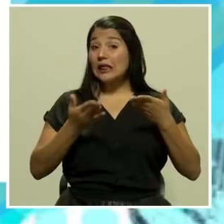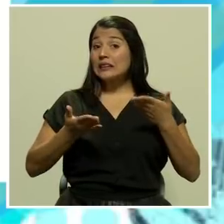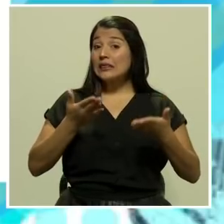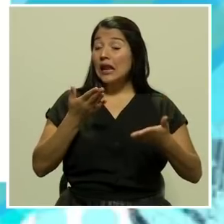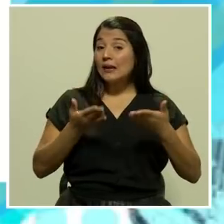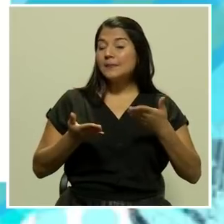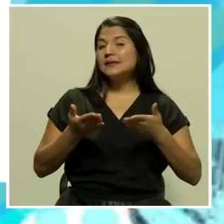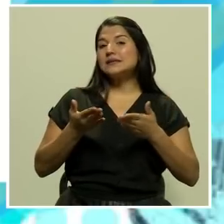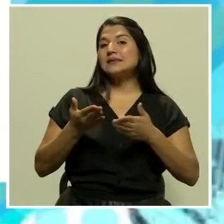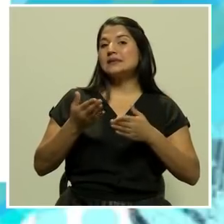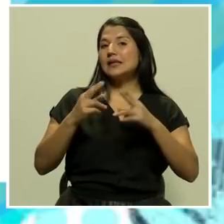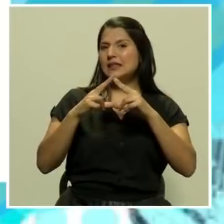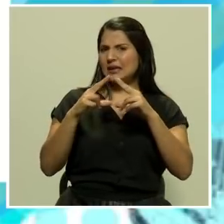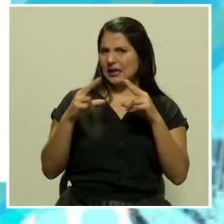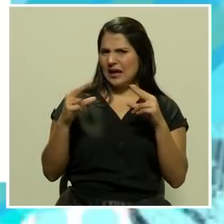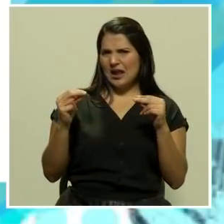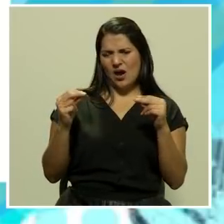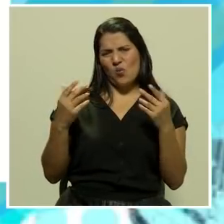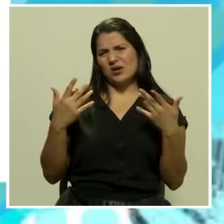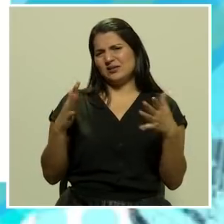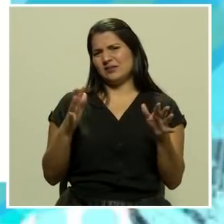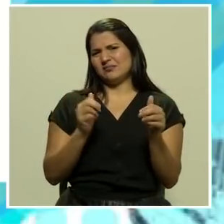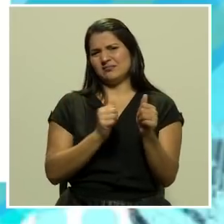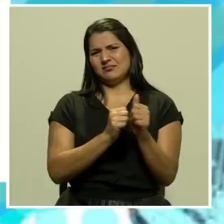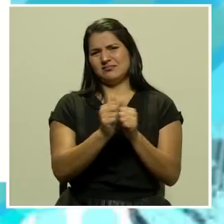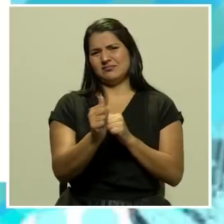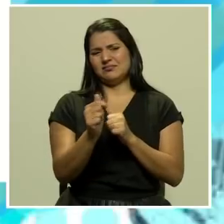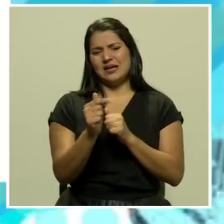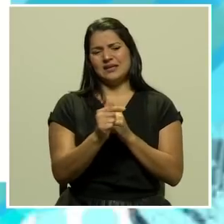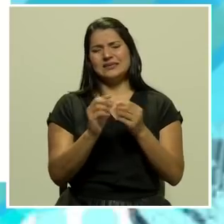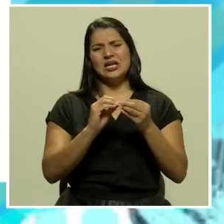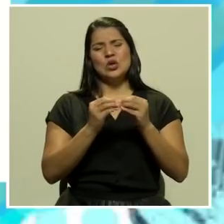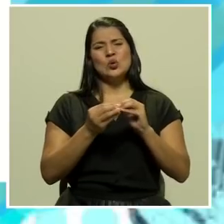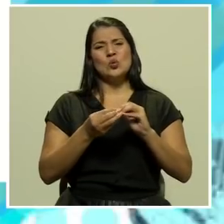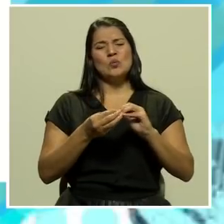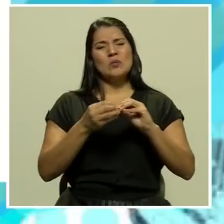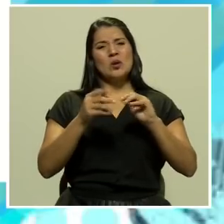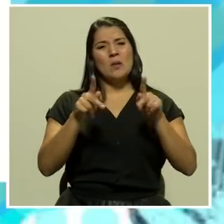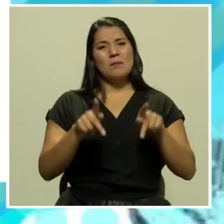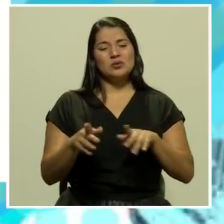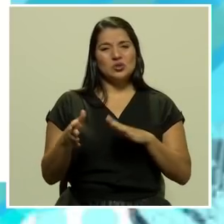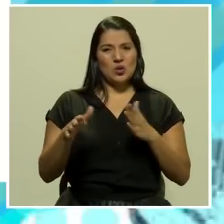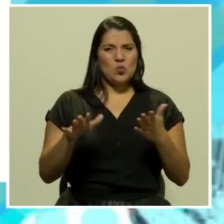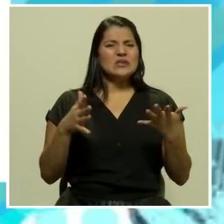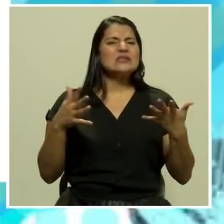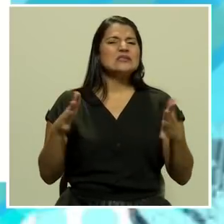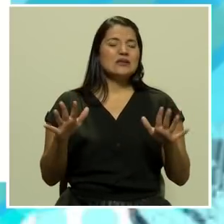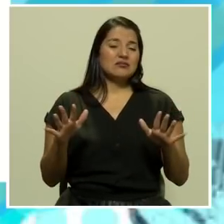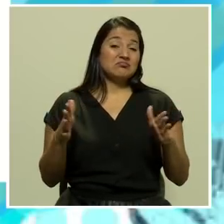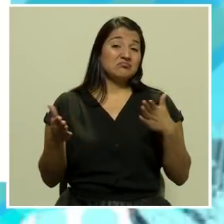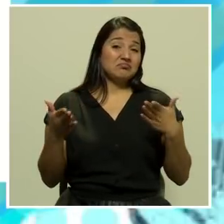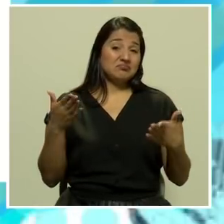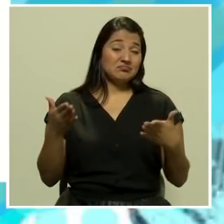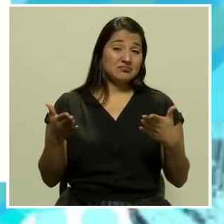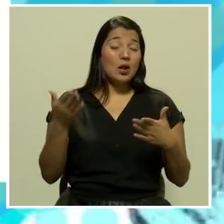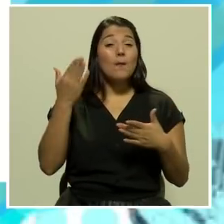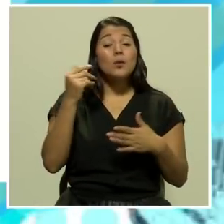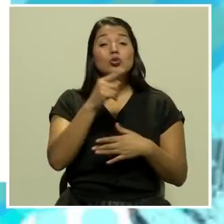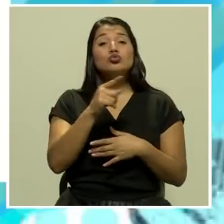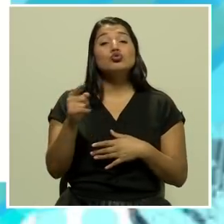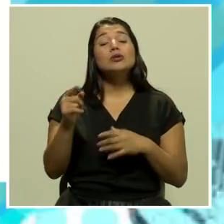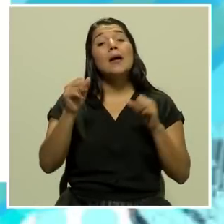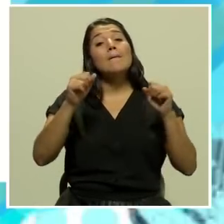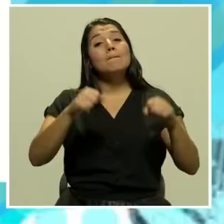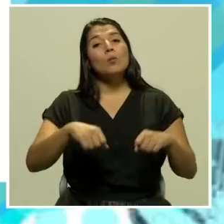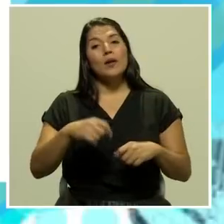Nicaragua ya pasó hace rato esa cifra de fallecidos, porque vos lo notás, o sea, lo